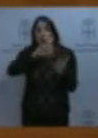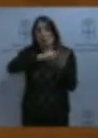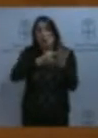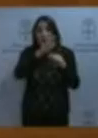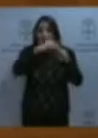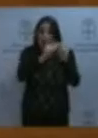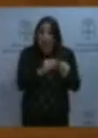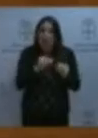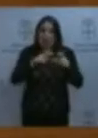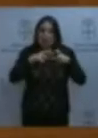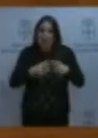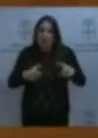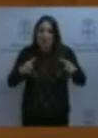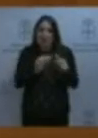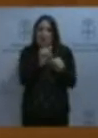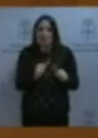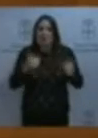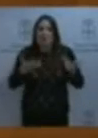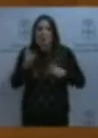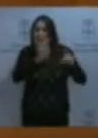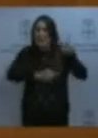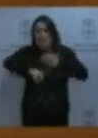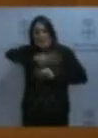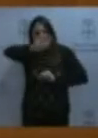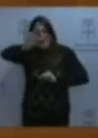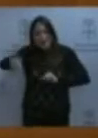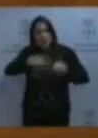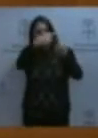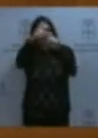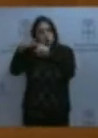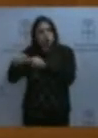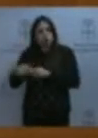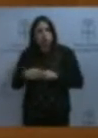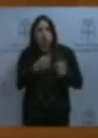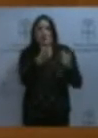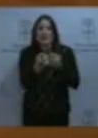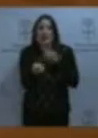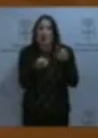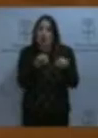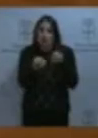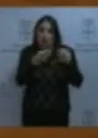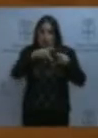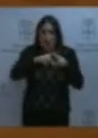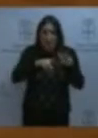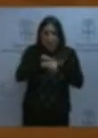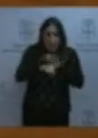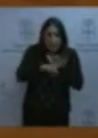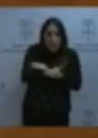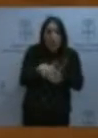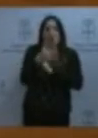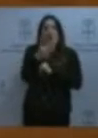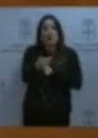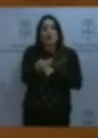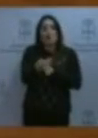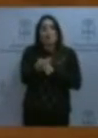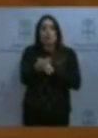formato de las fichas. Las problemáticas son muchas y muy variadas. Falta de coordinación en las herramientas de gestión, imposibilidad de